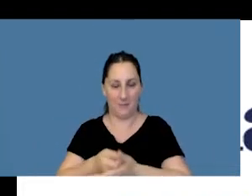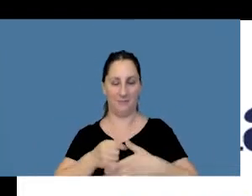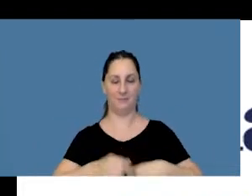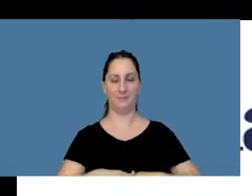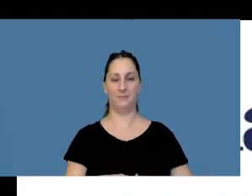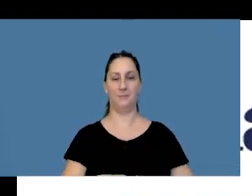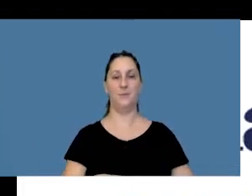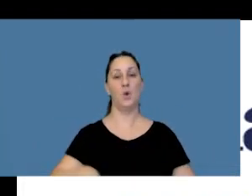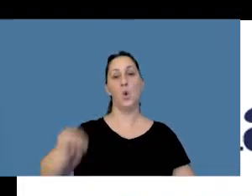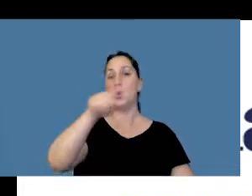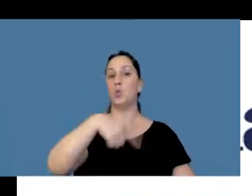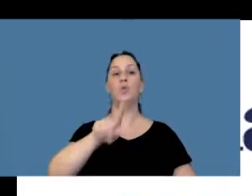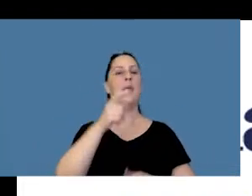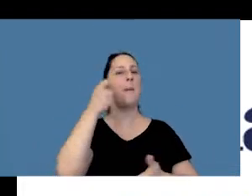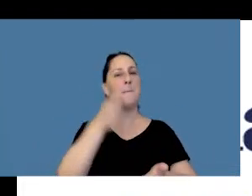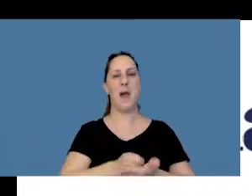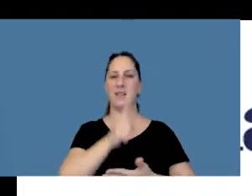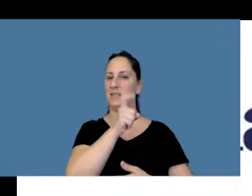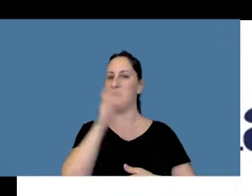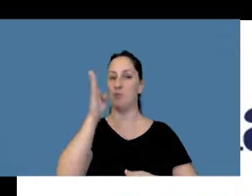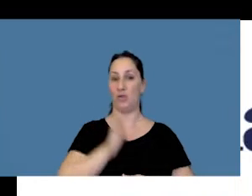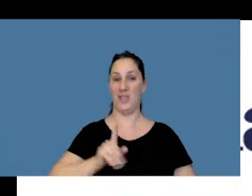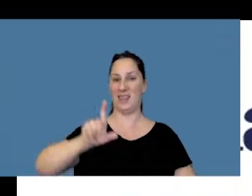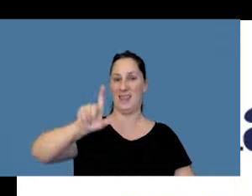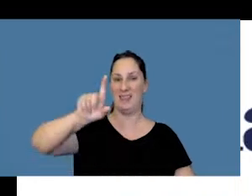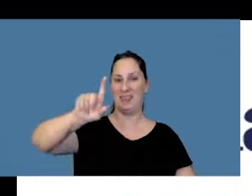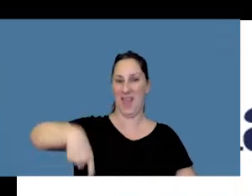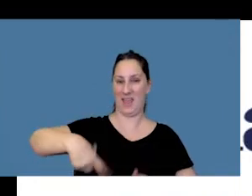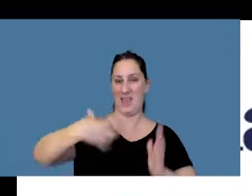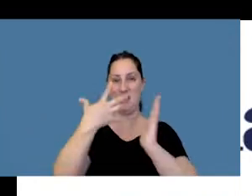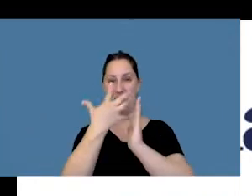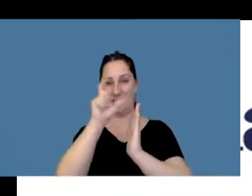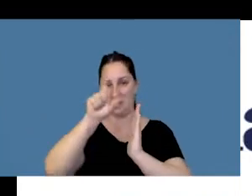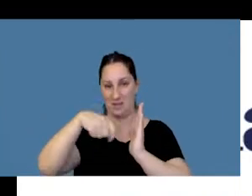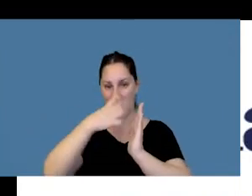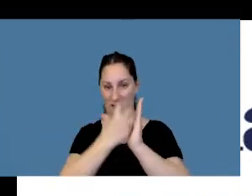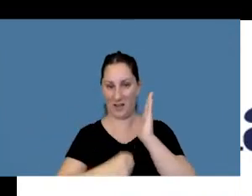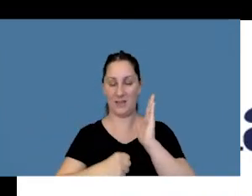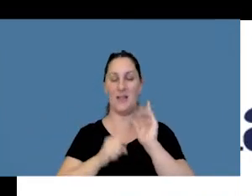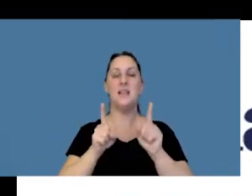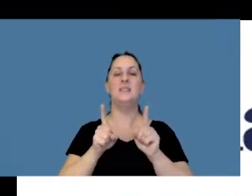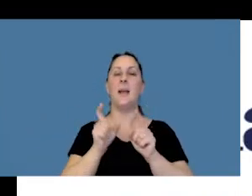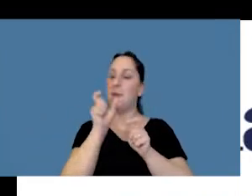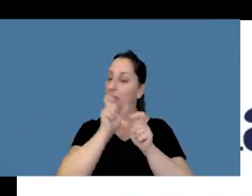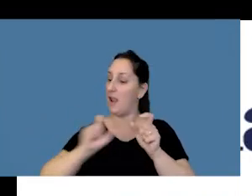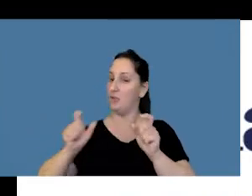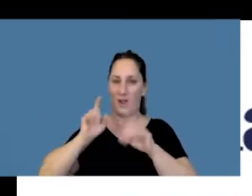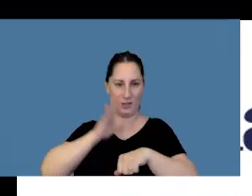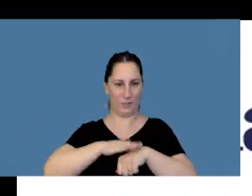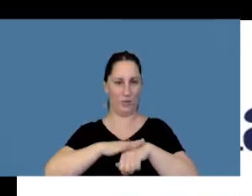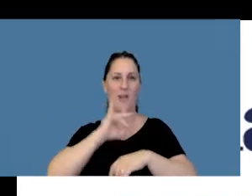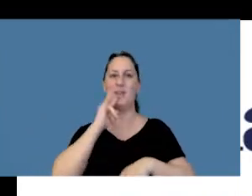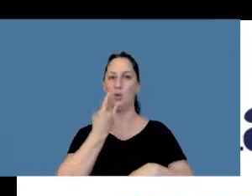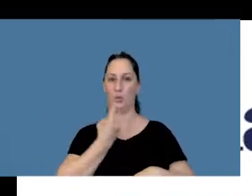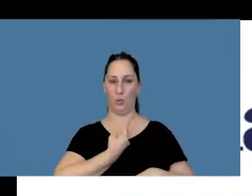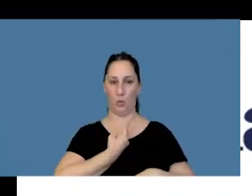Ustedes son los que pagan el 100% de la tarjeta, inclusive las erogaciones de su adicional. Ustedes lo pueden